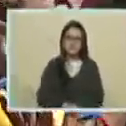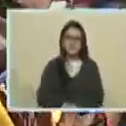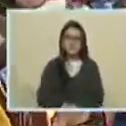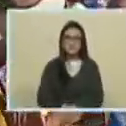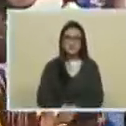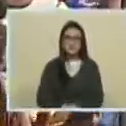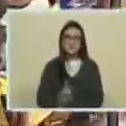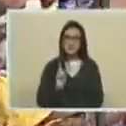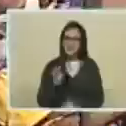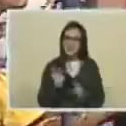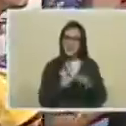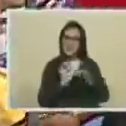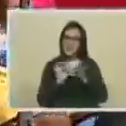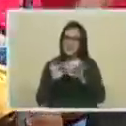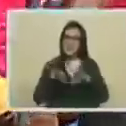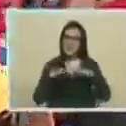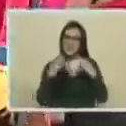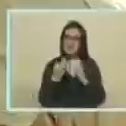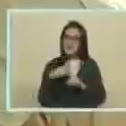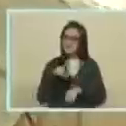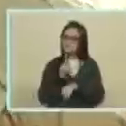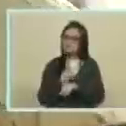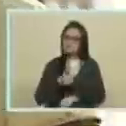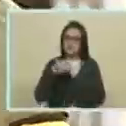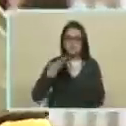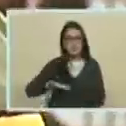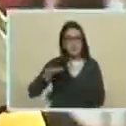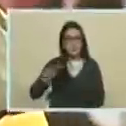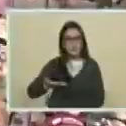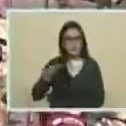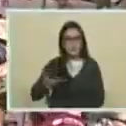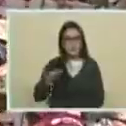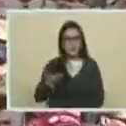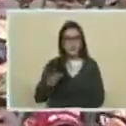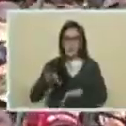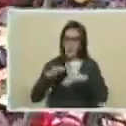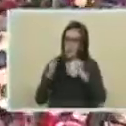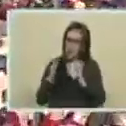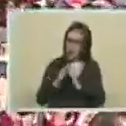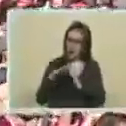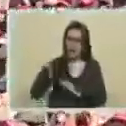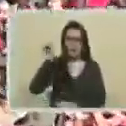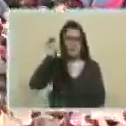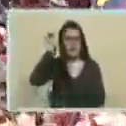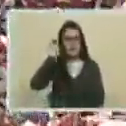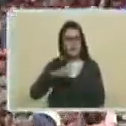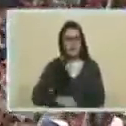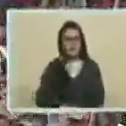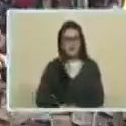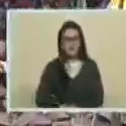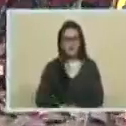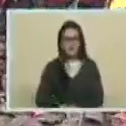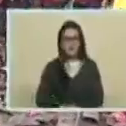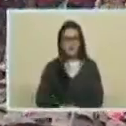Llamo a la unión de la familia en primer lugar, de los hogares de la patria.